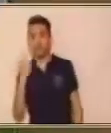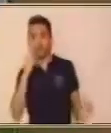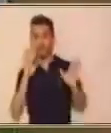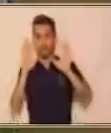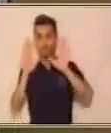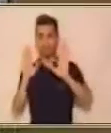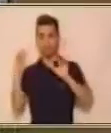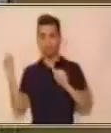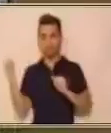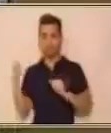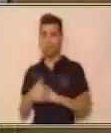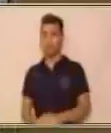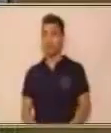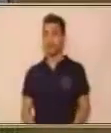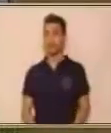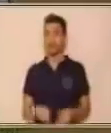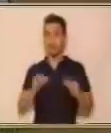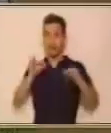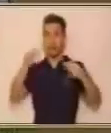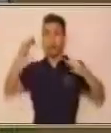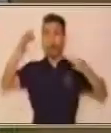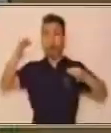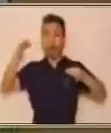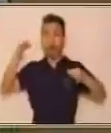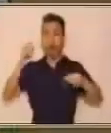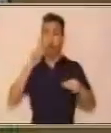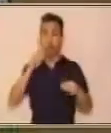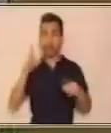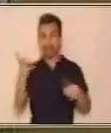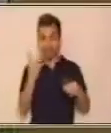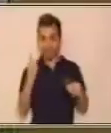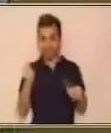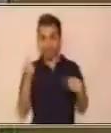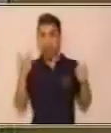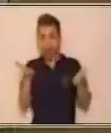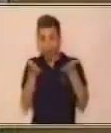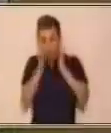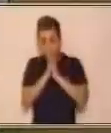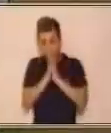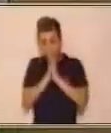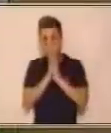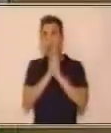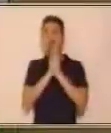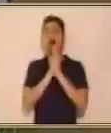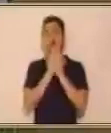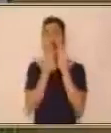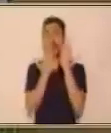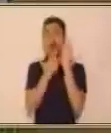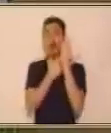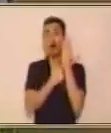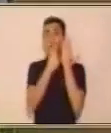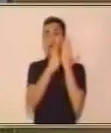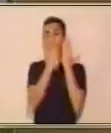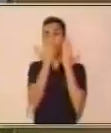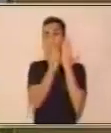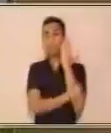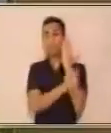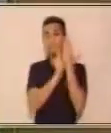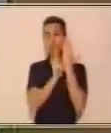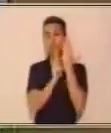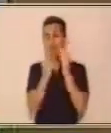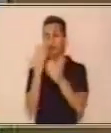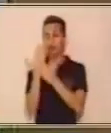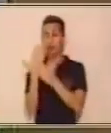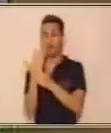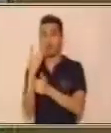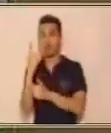un entero en 2 partes y cada una de estas partes es un medio. Pero si volvemos